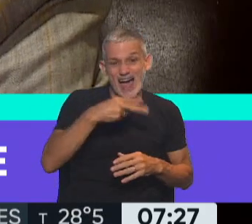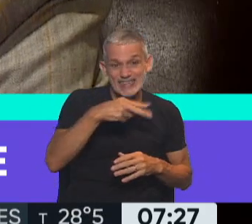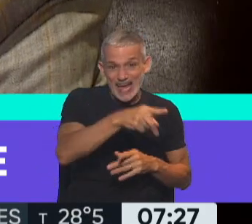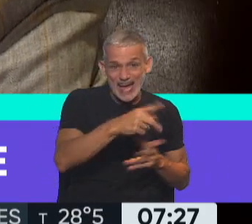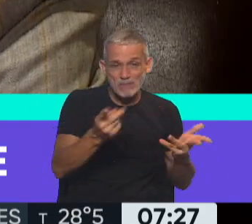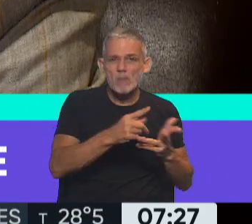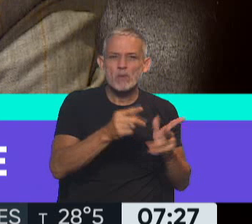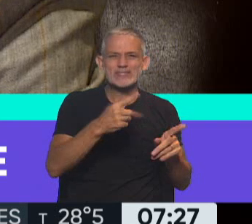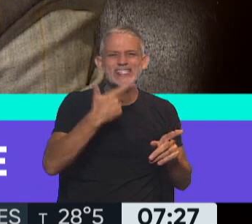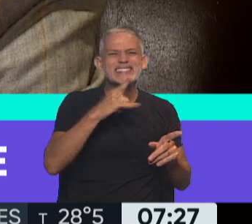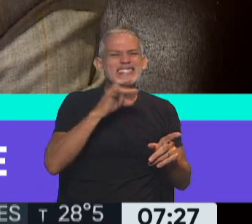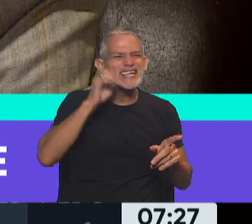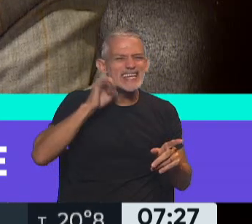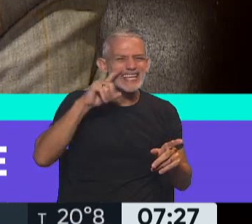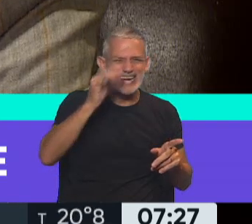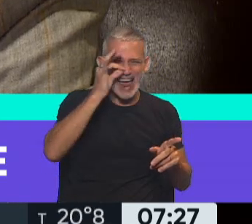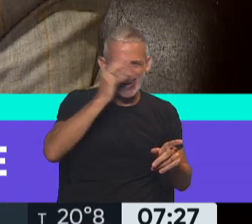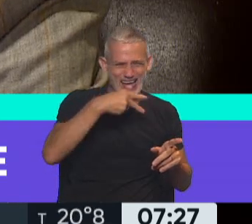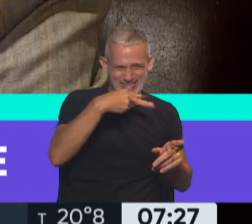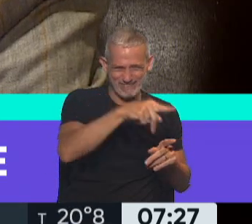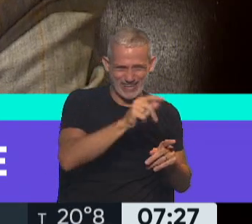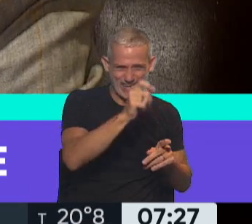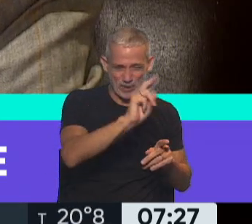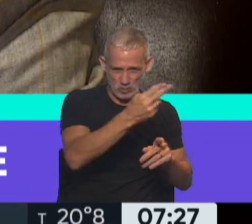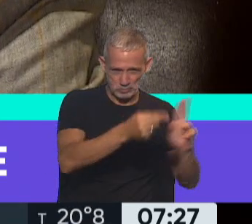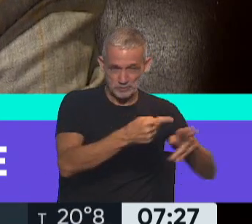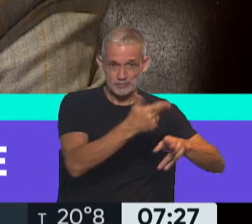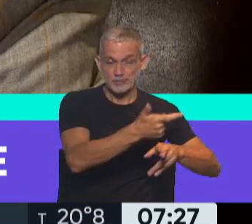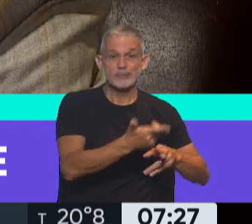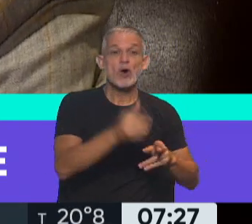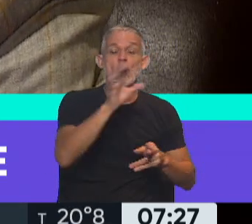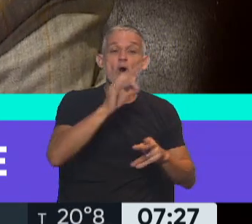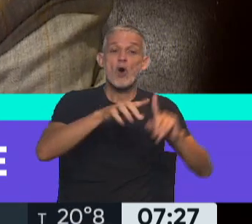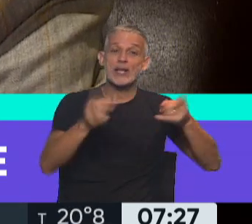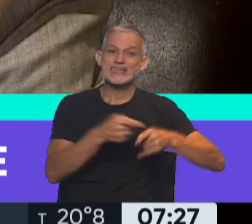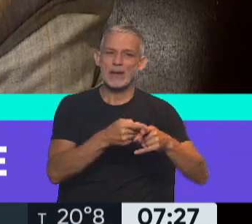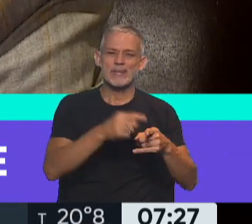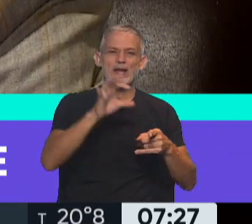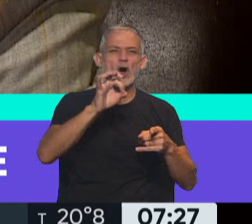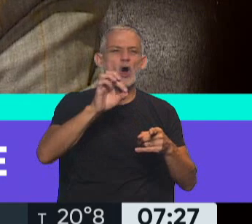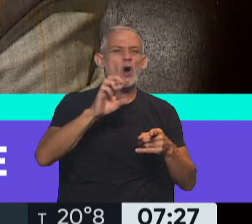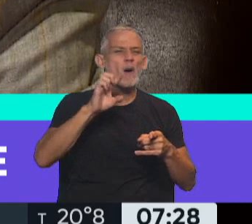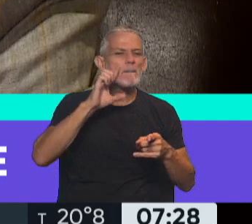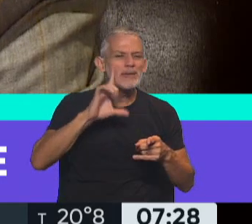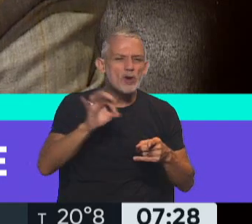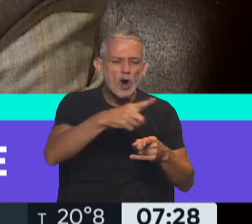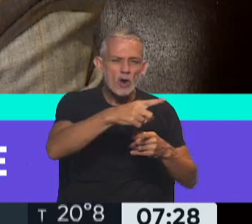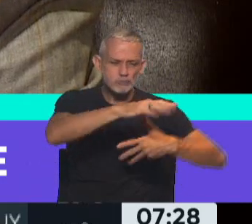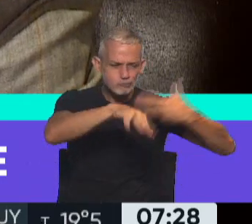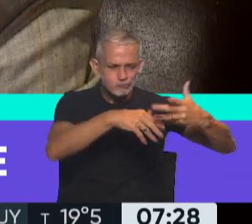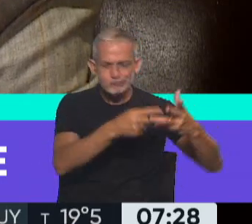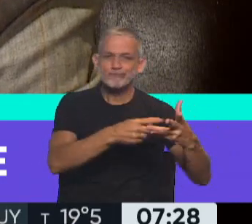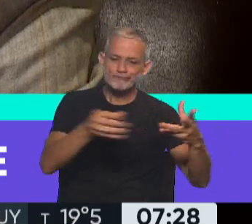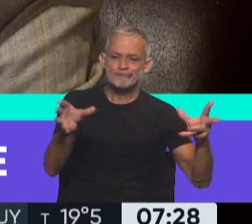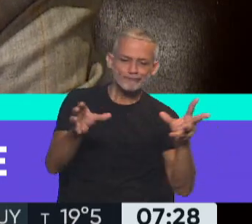tipo de la estricnina, o también con algún tipo de sustancia de abuso derivado de los opioides por el tipo de manifestaciones que